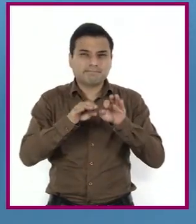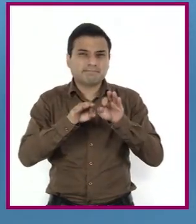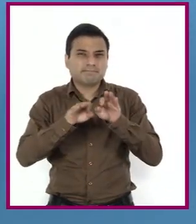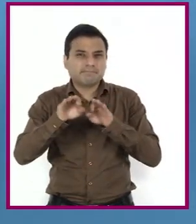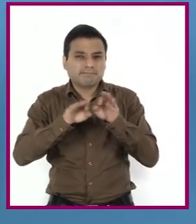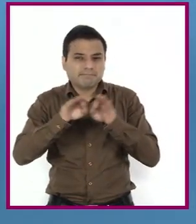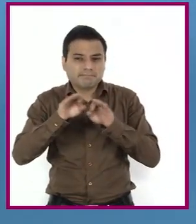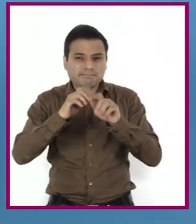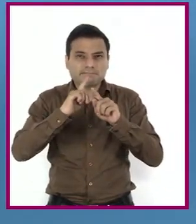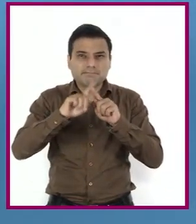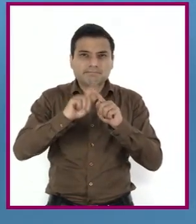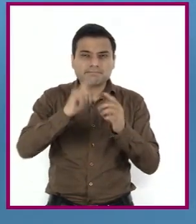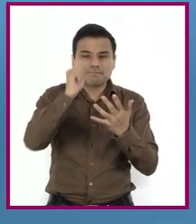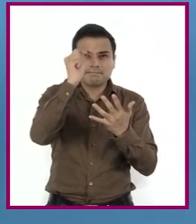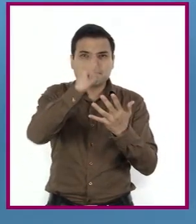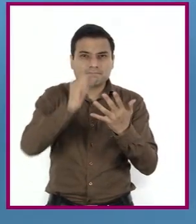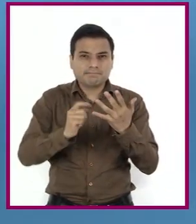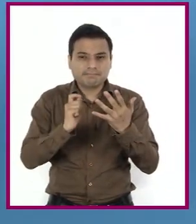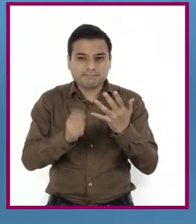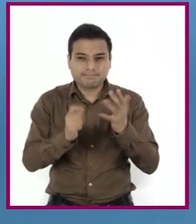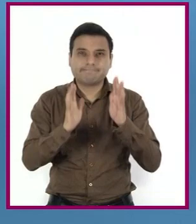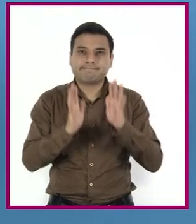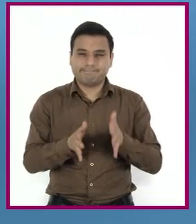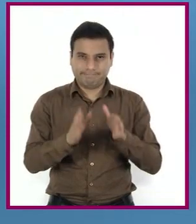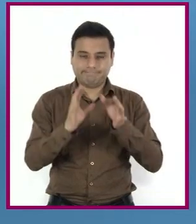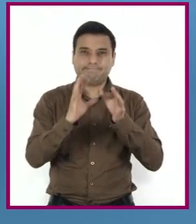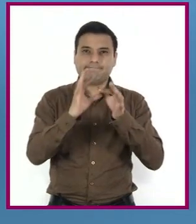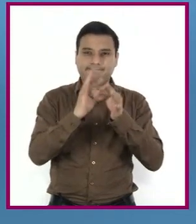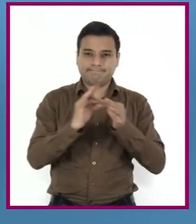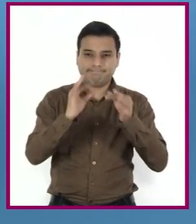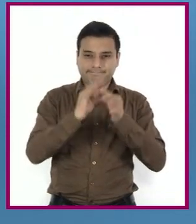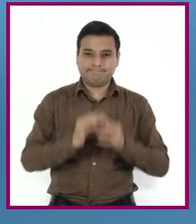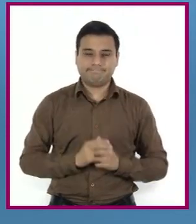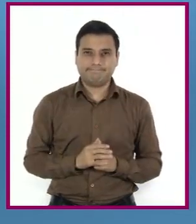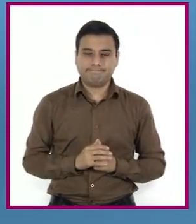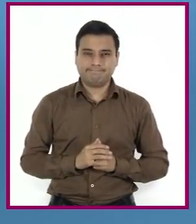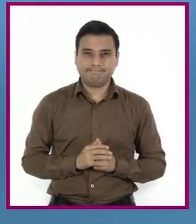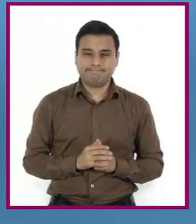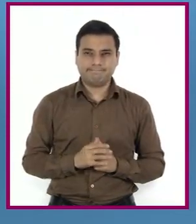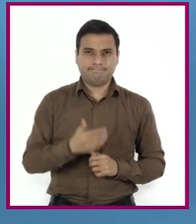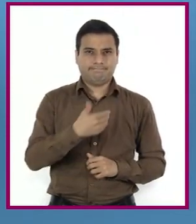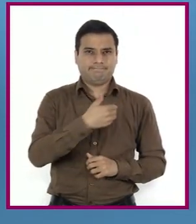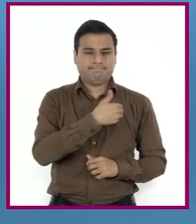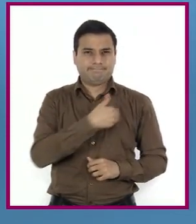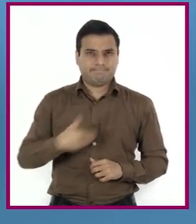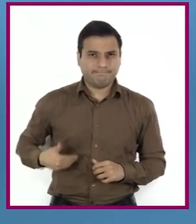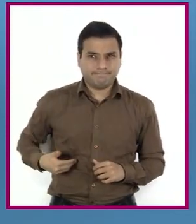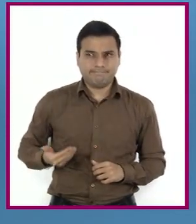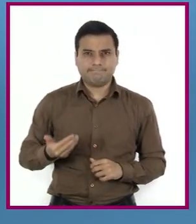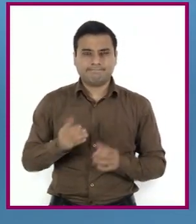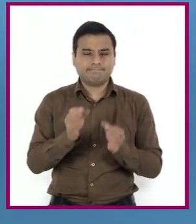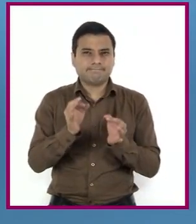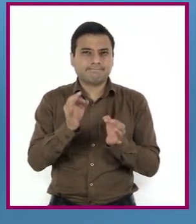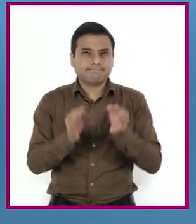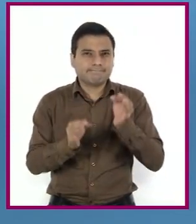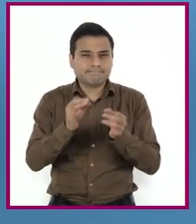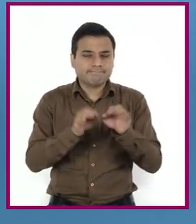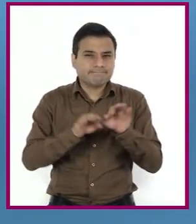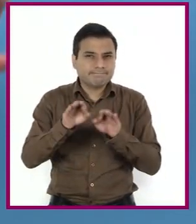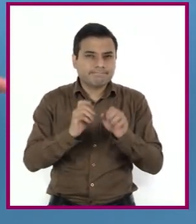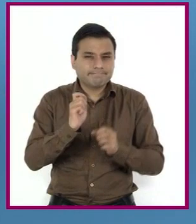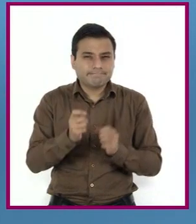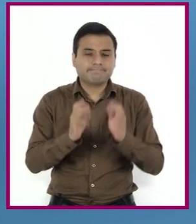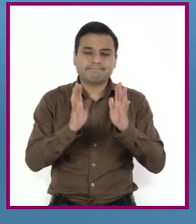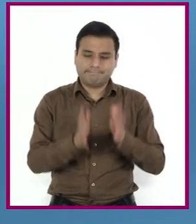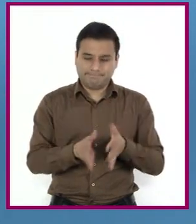encargadas de aplicar la ley, específicamente las del Poder Ejecutivo y del Poder Judicial, así como la